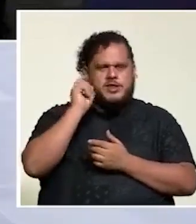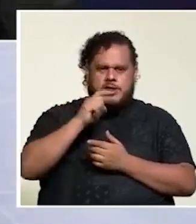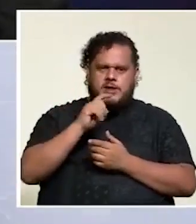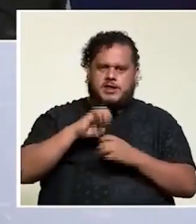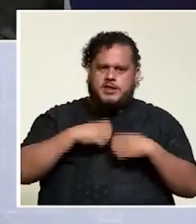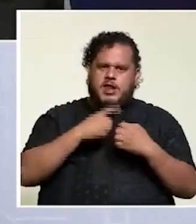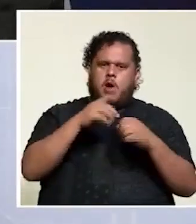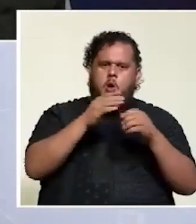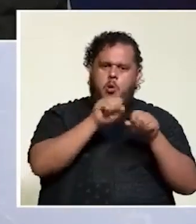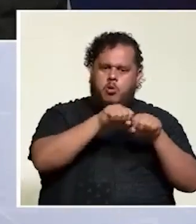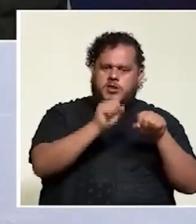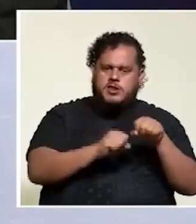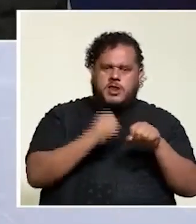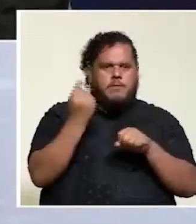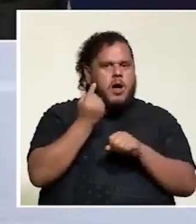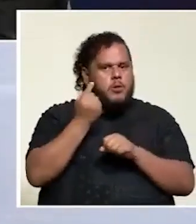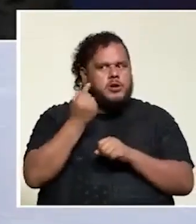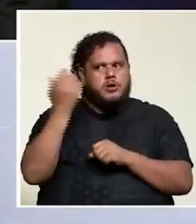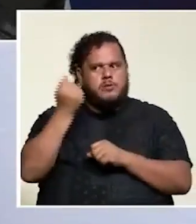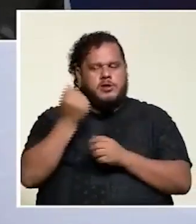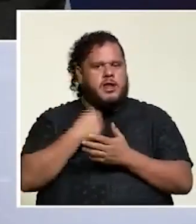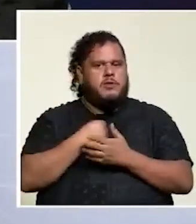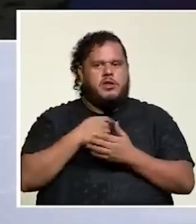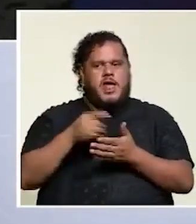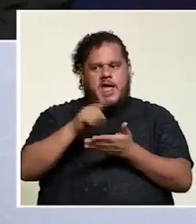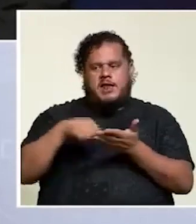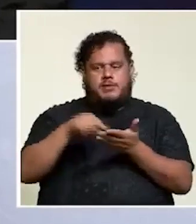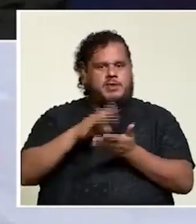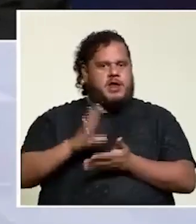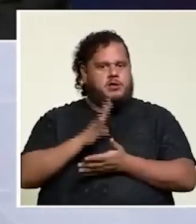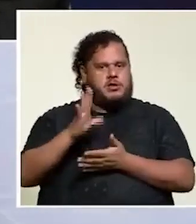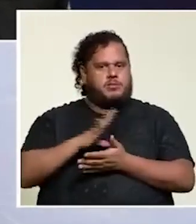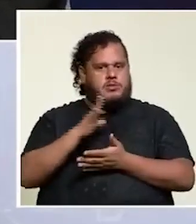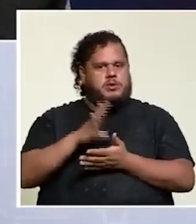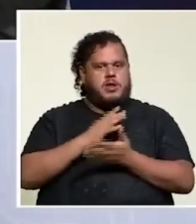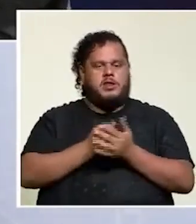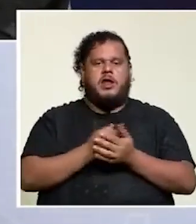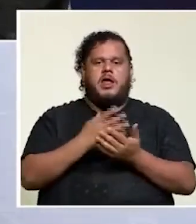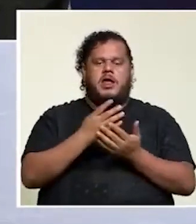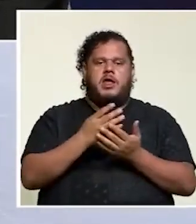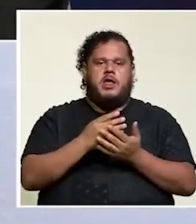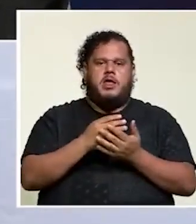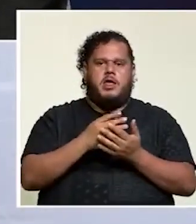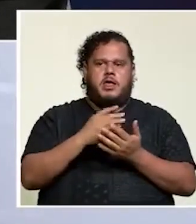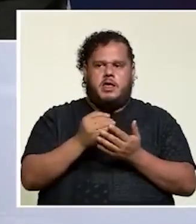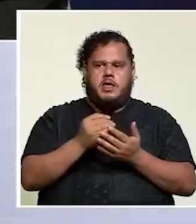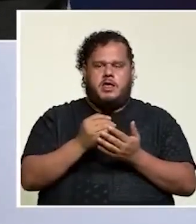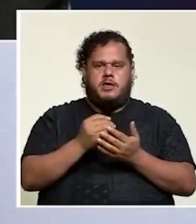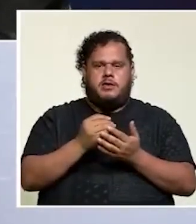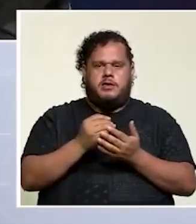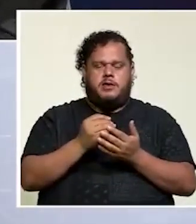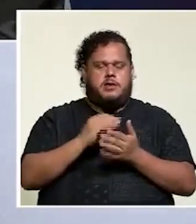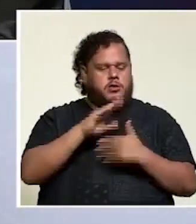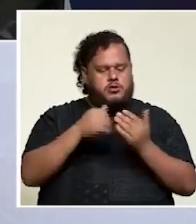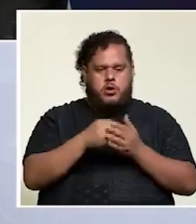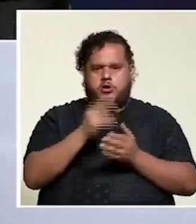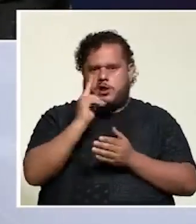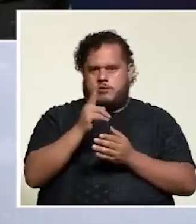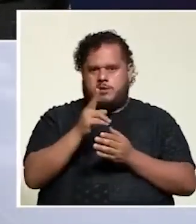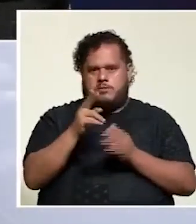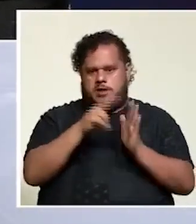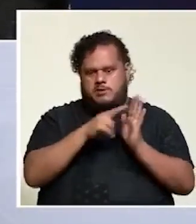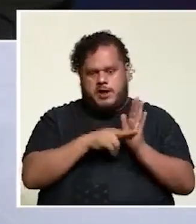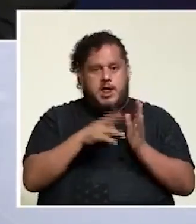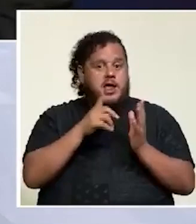pensiones, tienen que acabar los regímenes de privilegio, todos jugando bajo las Poder mismas judicial reglas. Y magisterio. Todos jugando bajo las mismas solo. reglas. El que quiera una